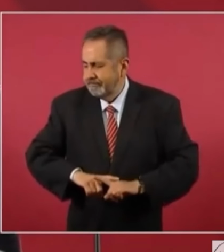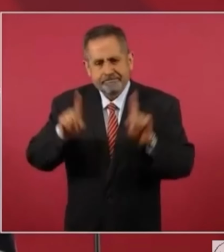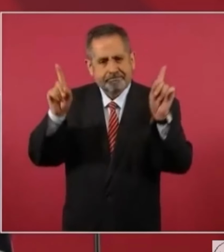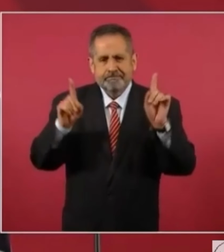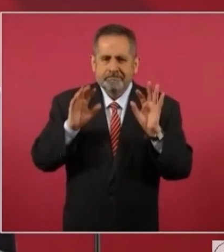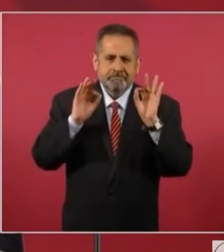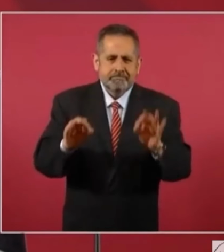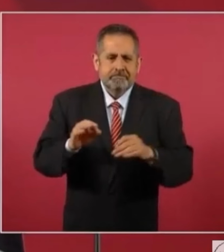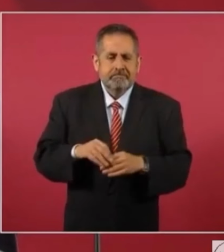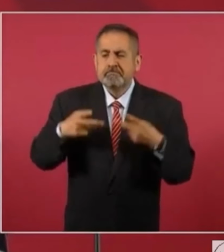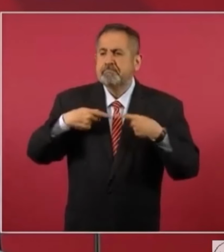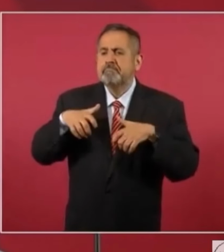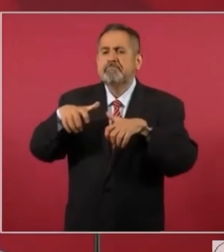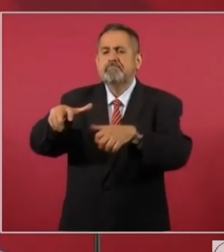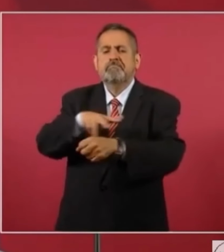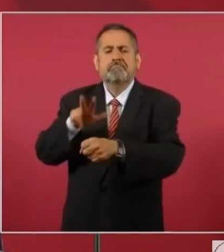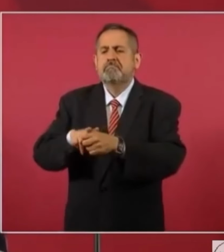raso,